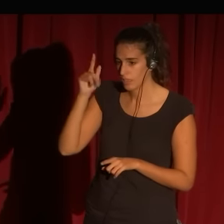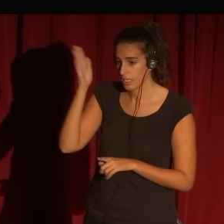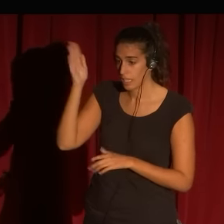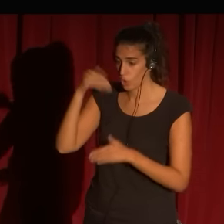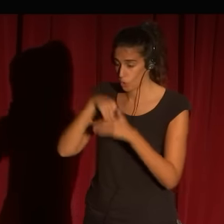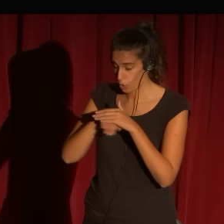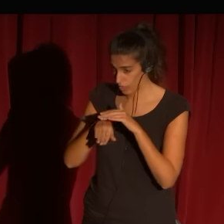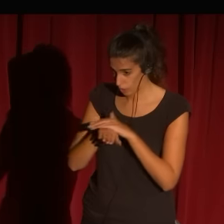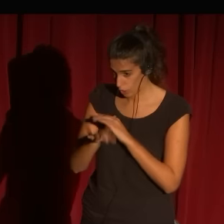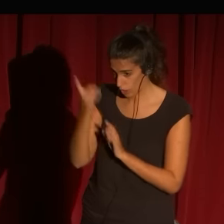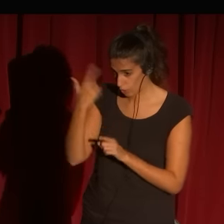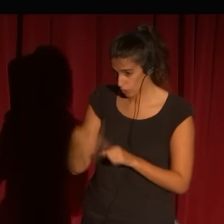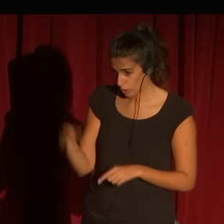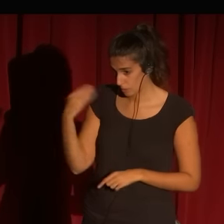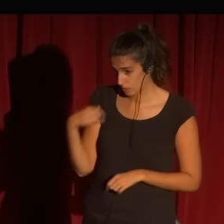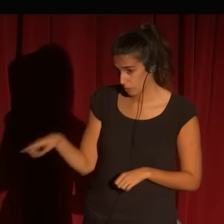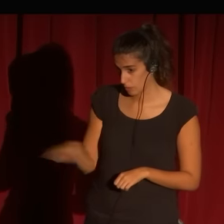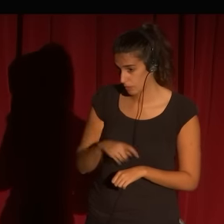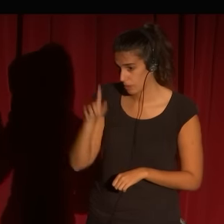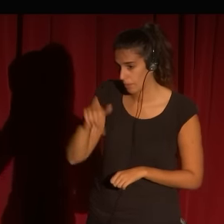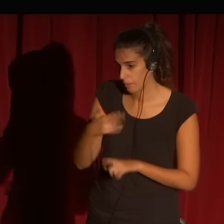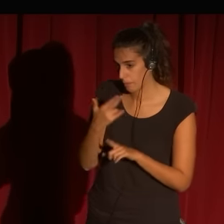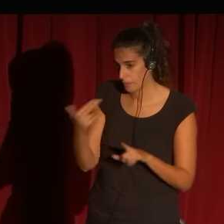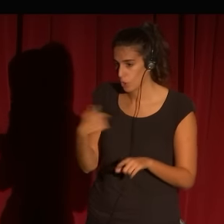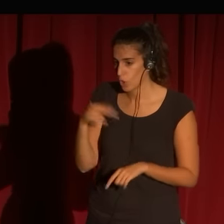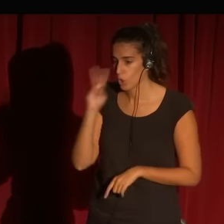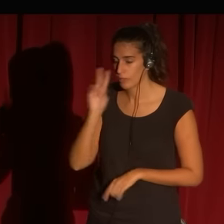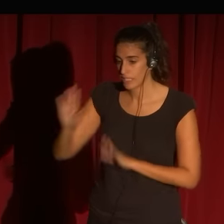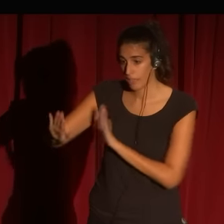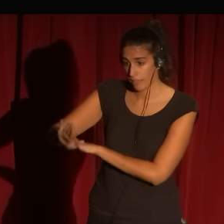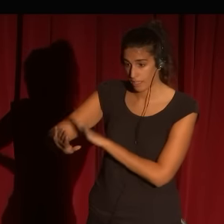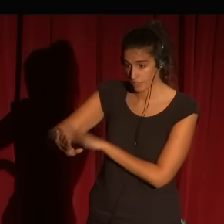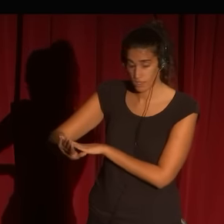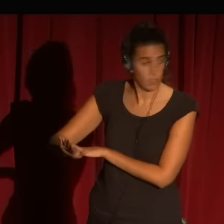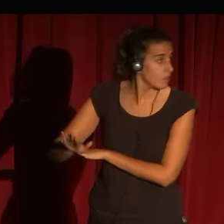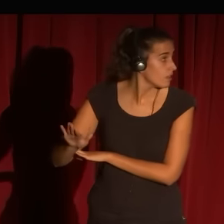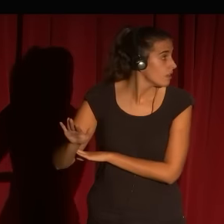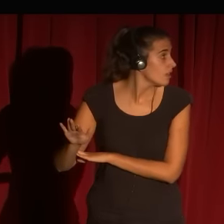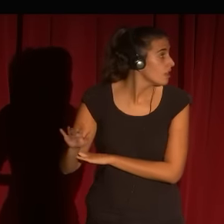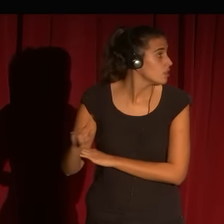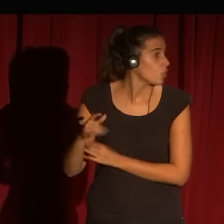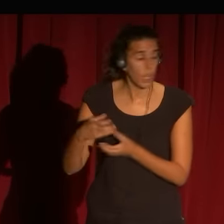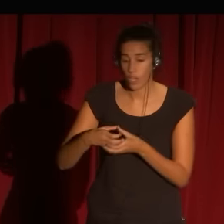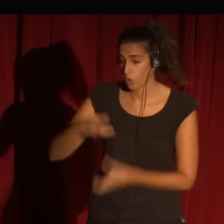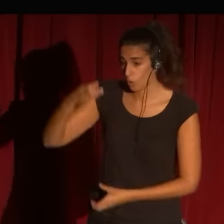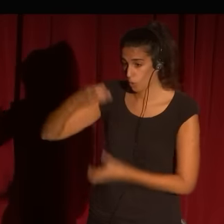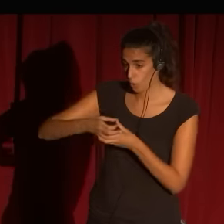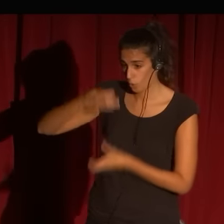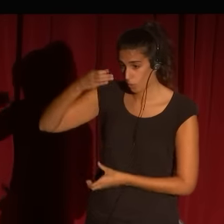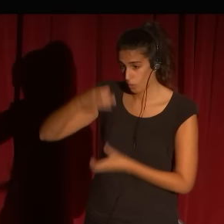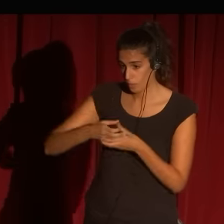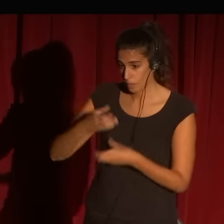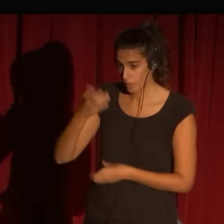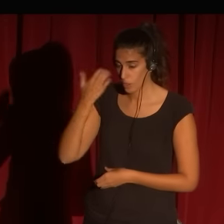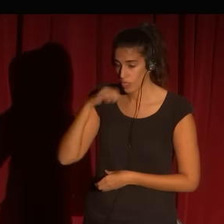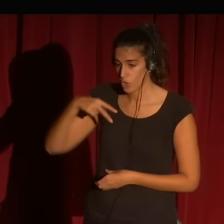coleccionar objetos de este tipo y también en coleccionar pintura lo que veis a la derecha es Sencillamente una de estas copas que de en origen